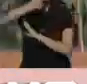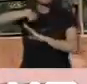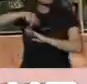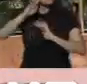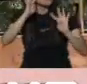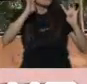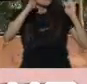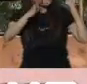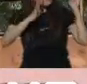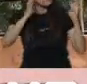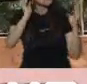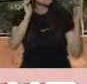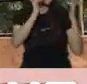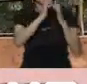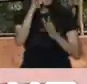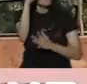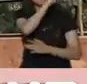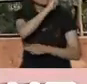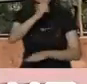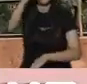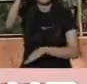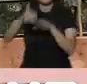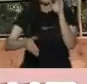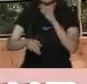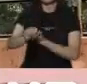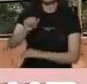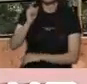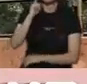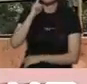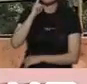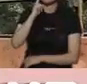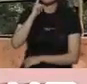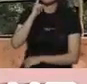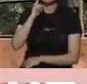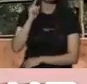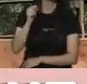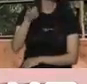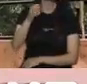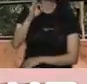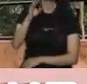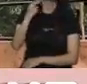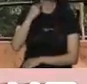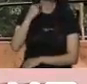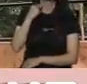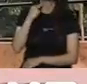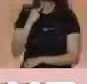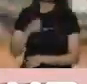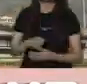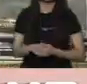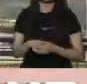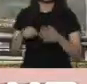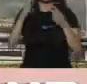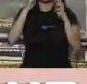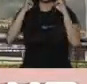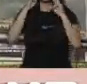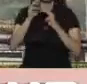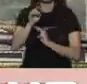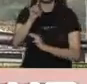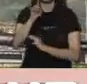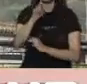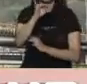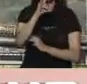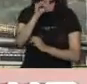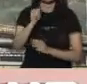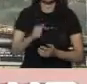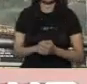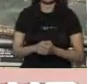artística. La exposición estará hasta el 13 de noviembre en el Parque Aero, sala experimental del Museo de Arte Miguel Urrutia. Este viernes 3 de noviembre puede